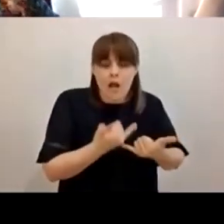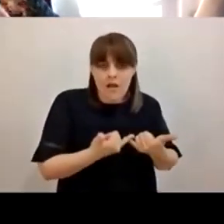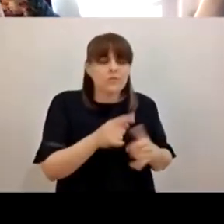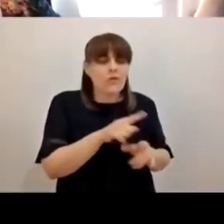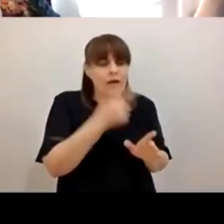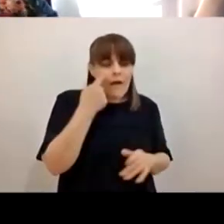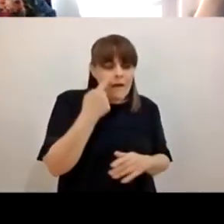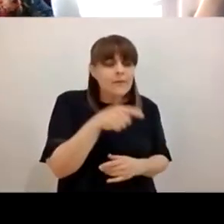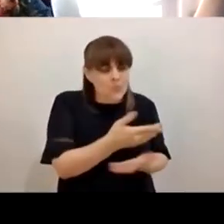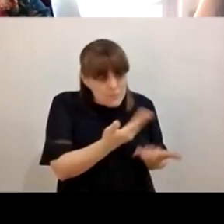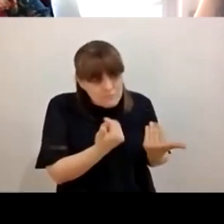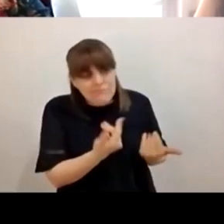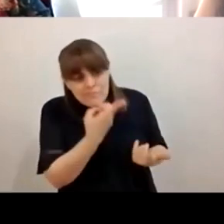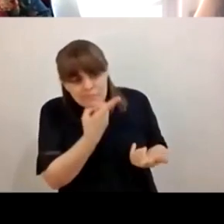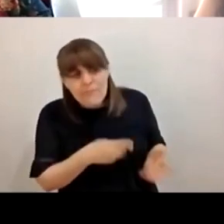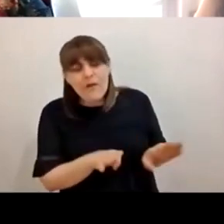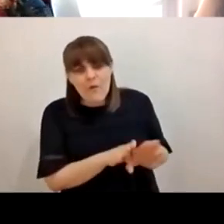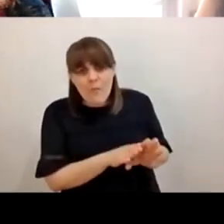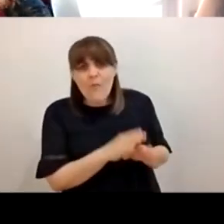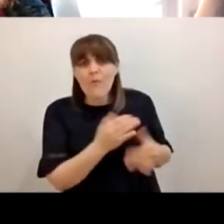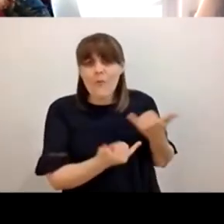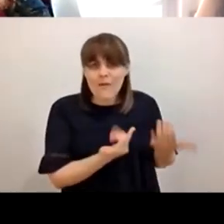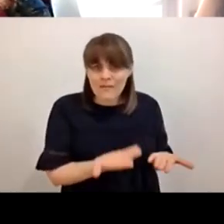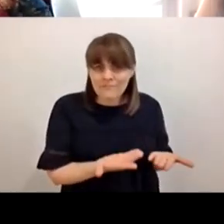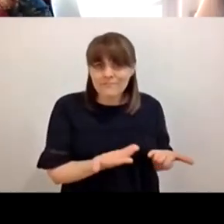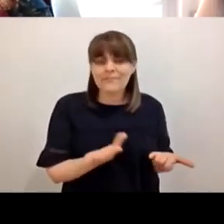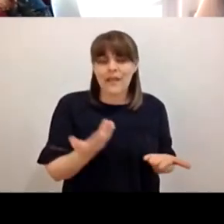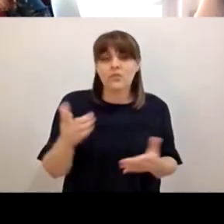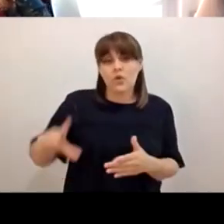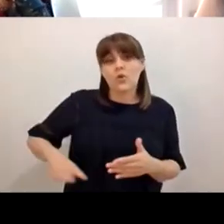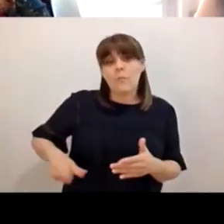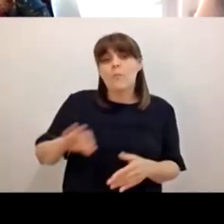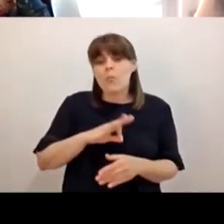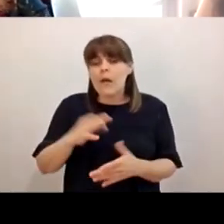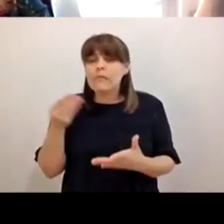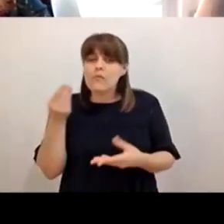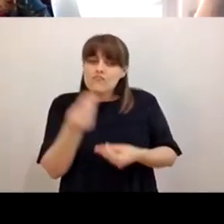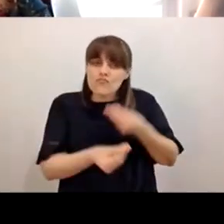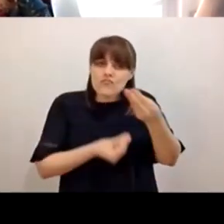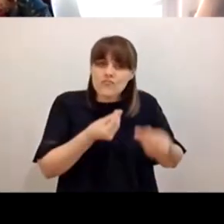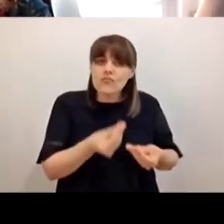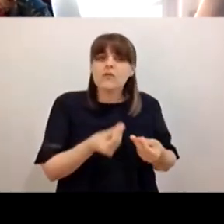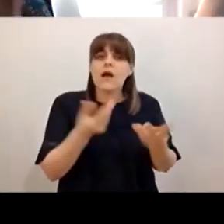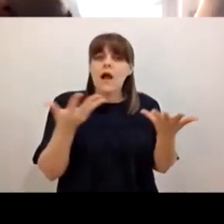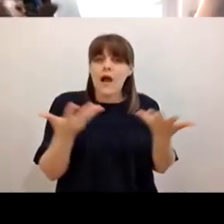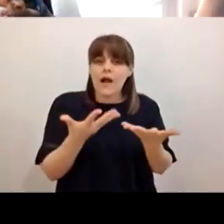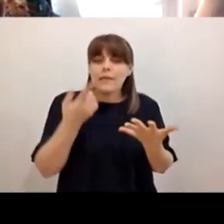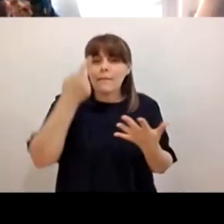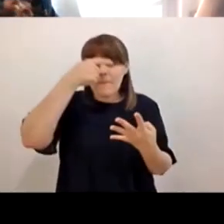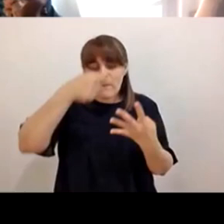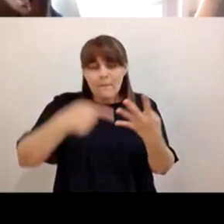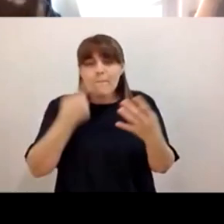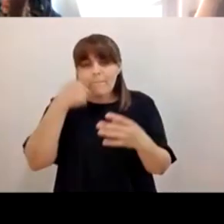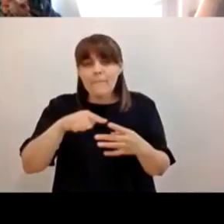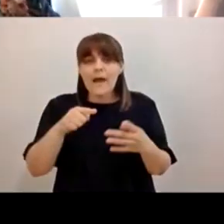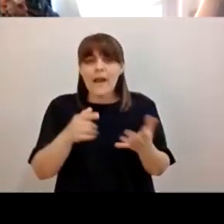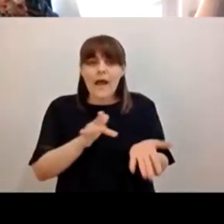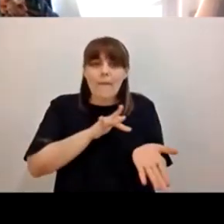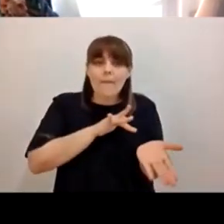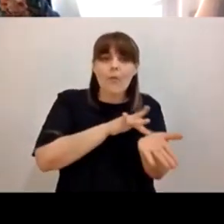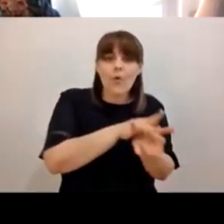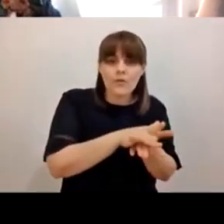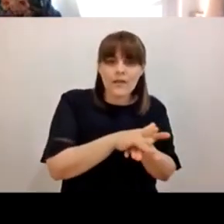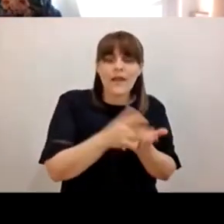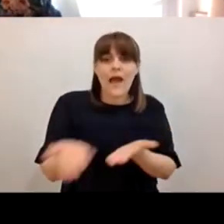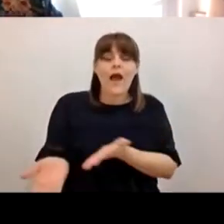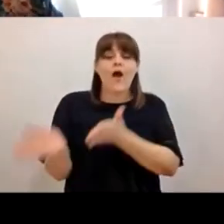entonces si hay intervenciones que puede implementar el gobierno para acompañar estos procesos y ya retomo la cachucha de